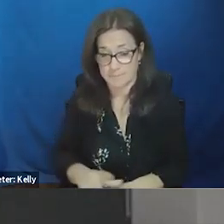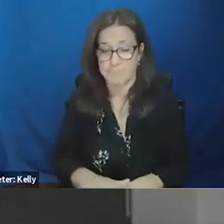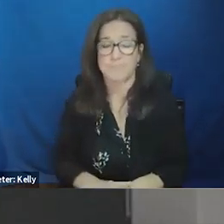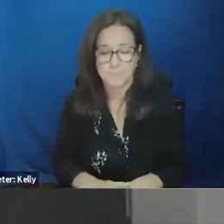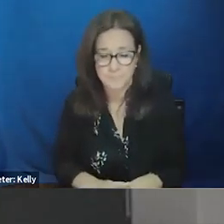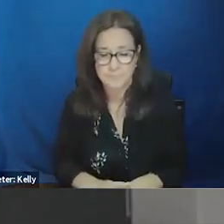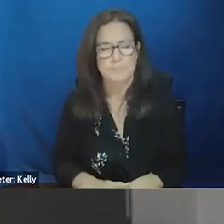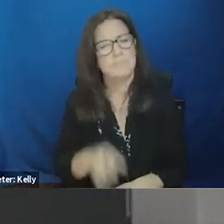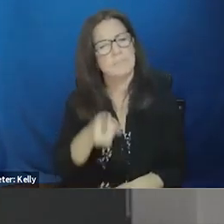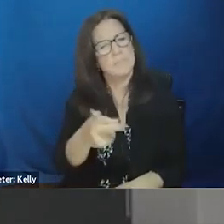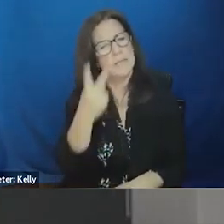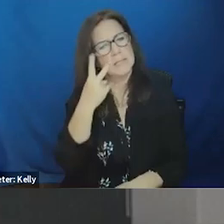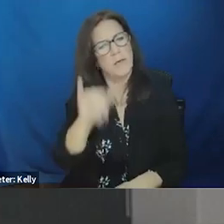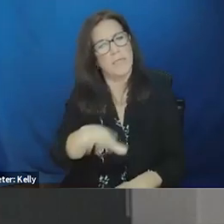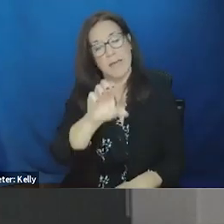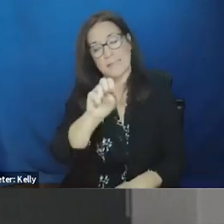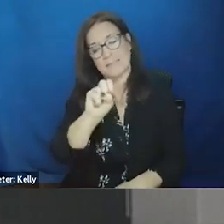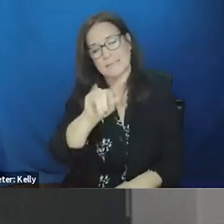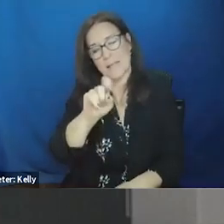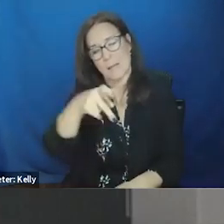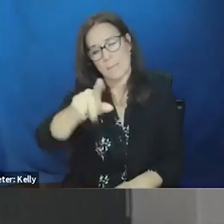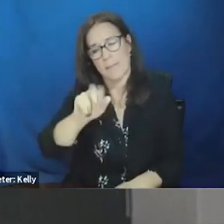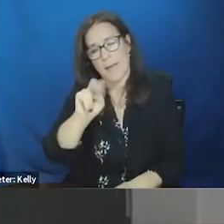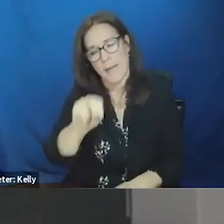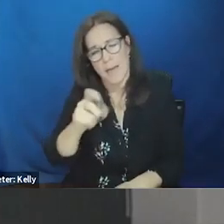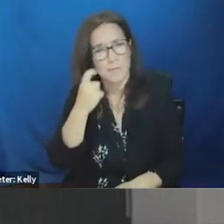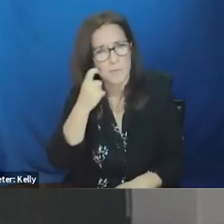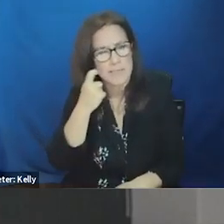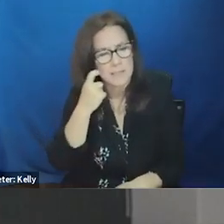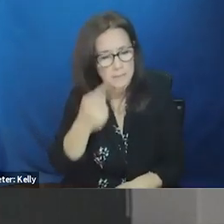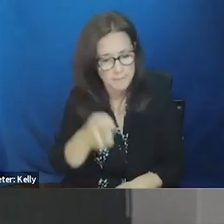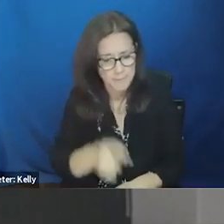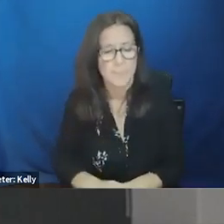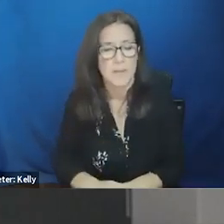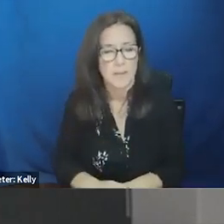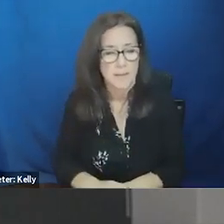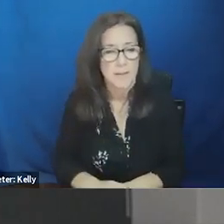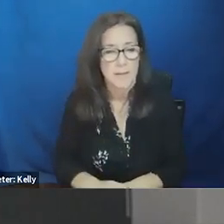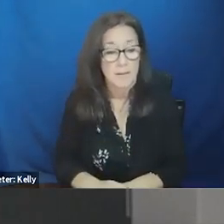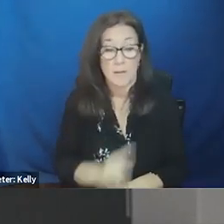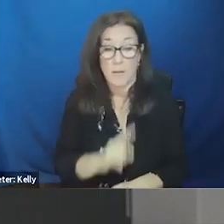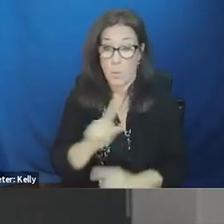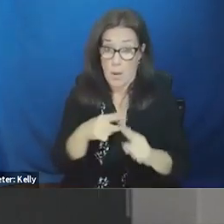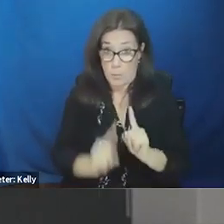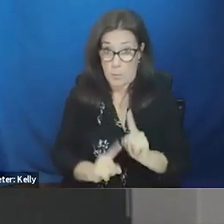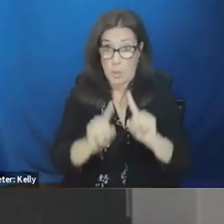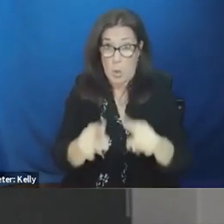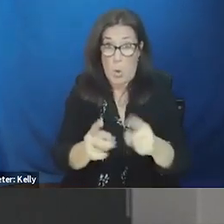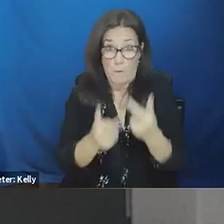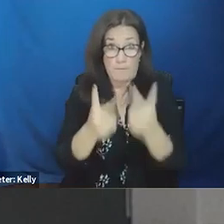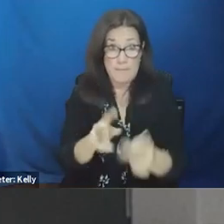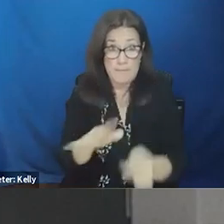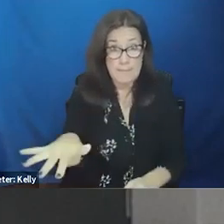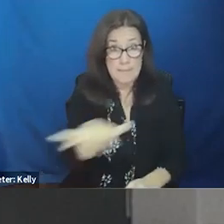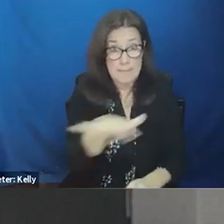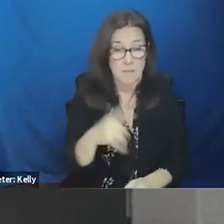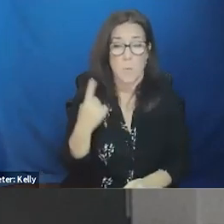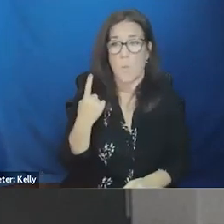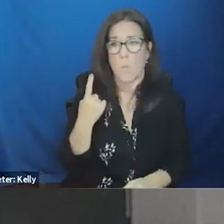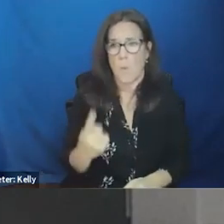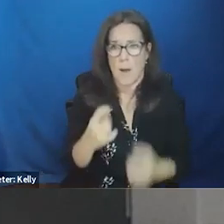una pregunta sobre ese plano que usted nos enseñó hace unos minutos sobre el